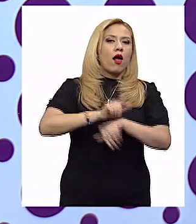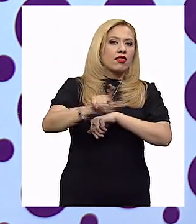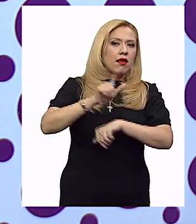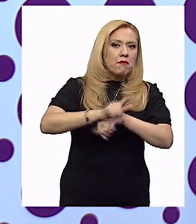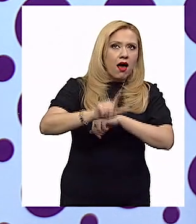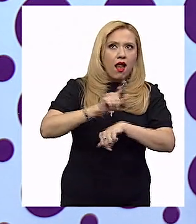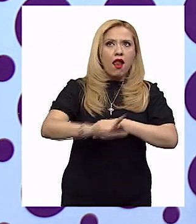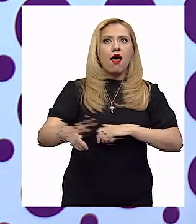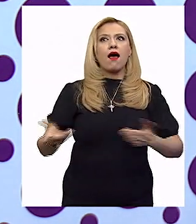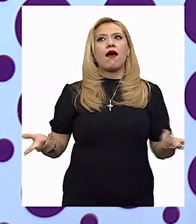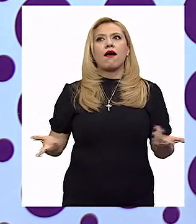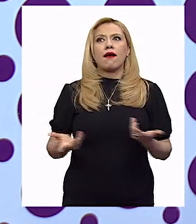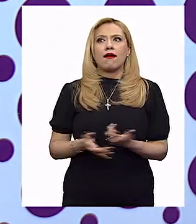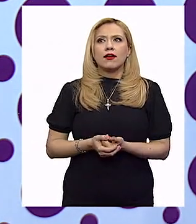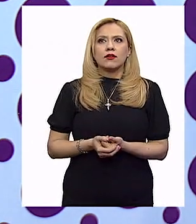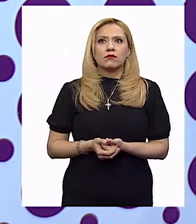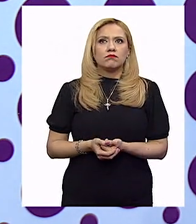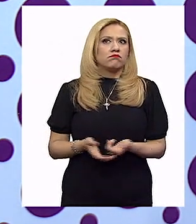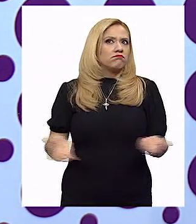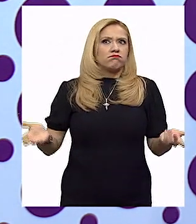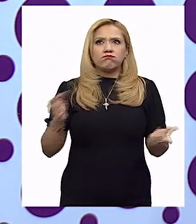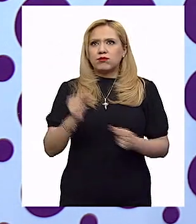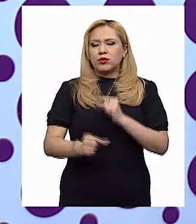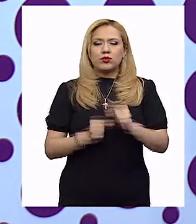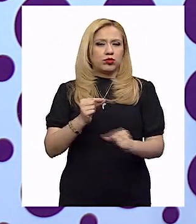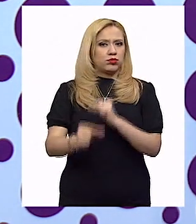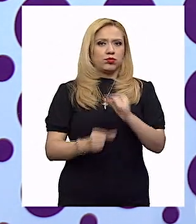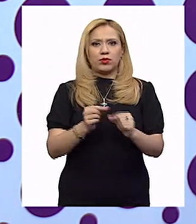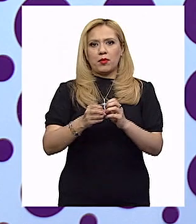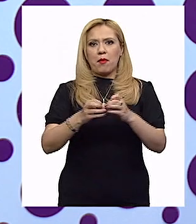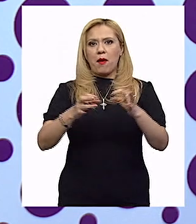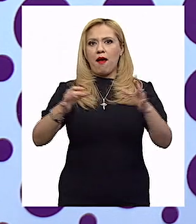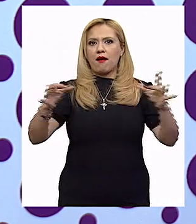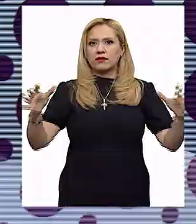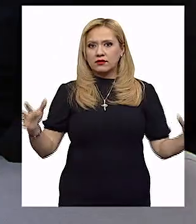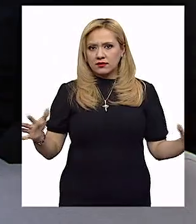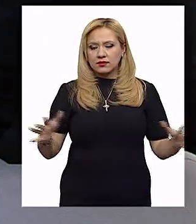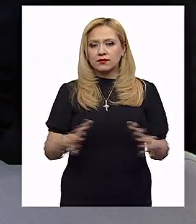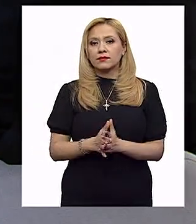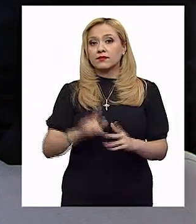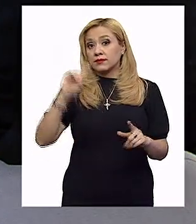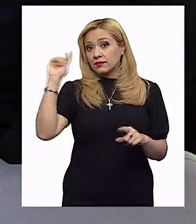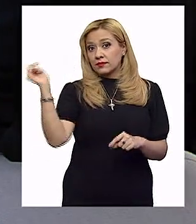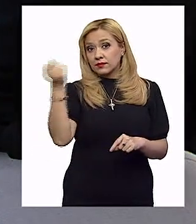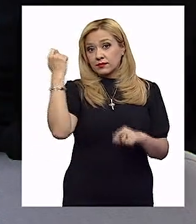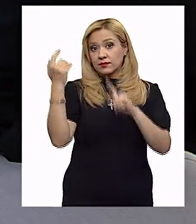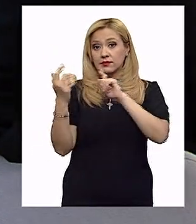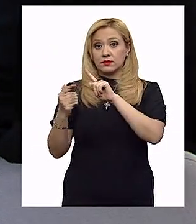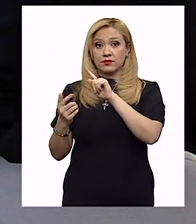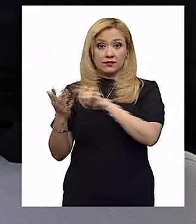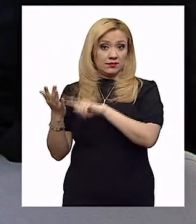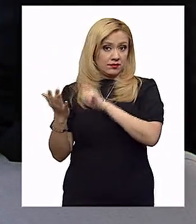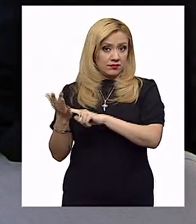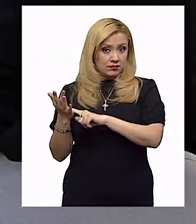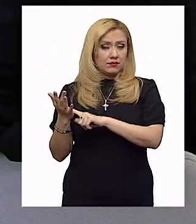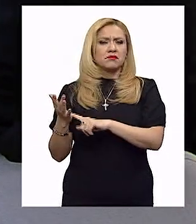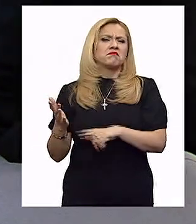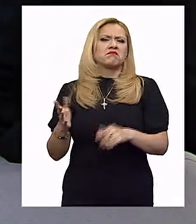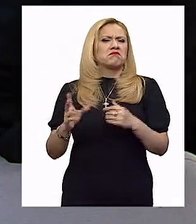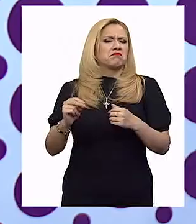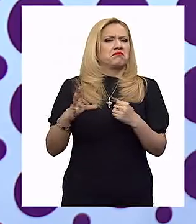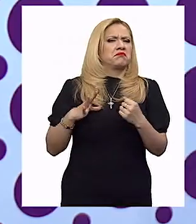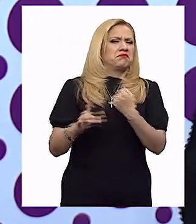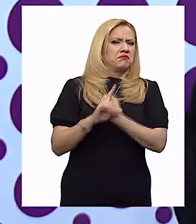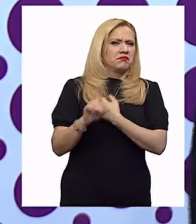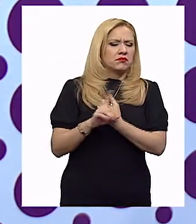también, que justo se acaba de lanzar. Entonces, cada vez tenemos más experiencia. Entonces, tecnológicamente, esto no es ningún problema. La pregunta